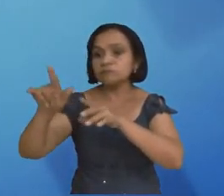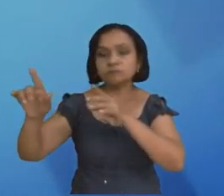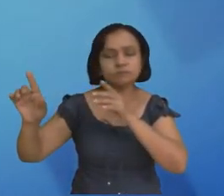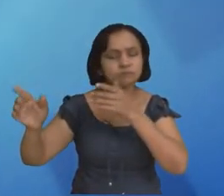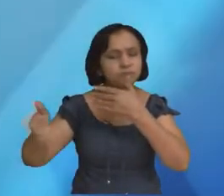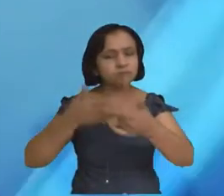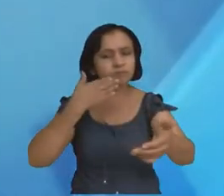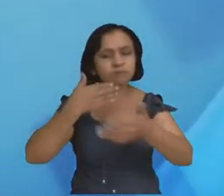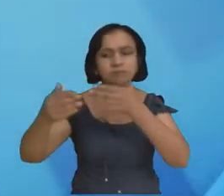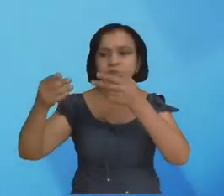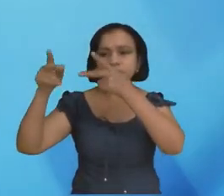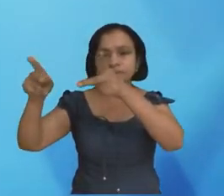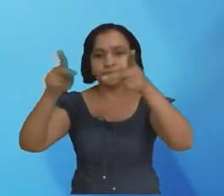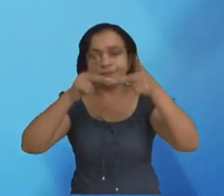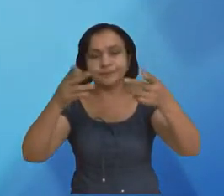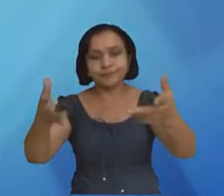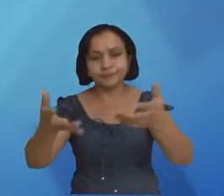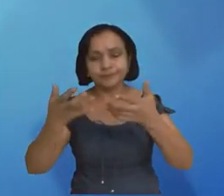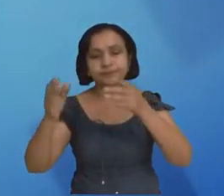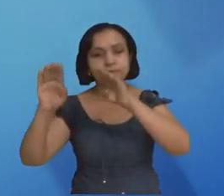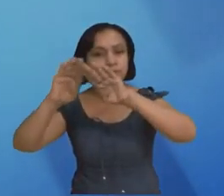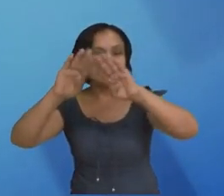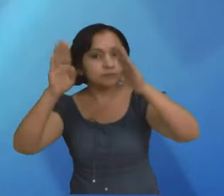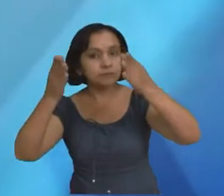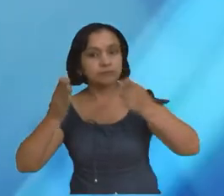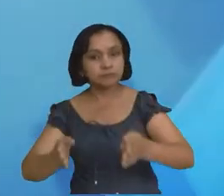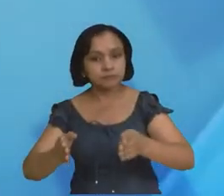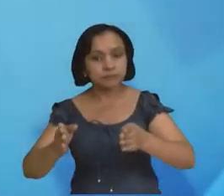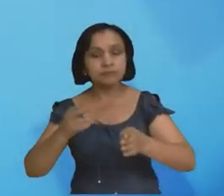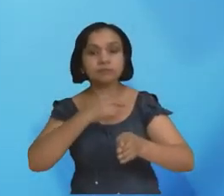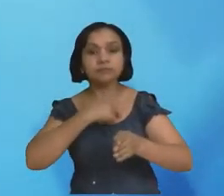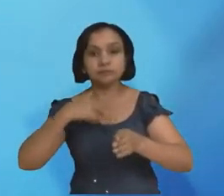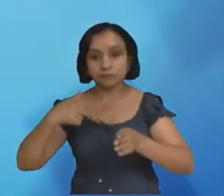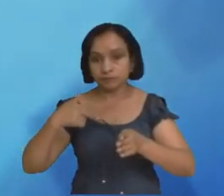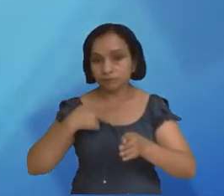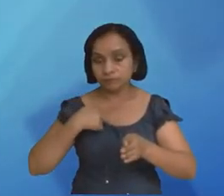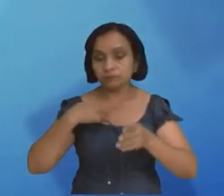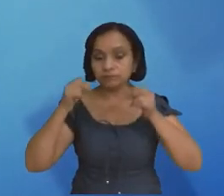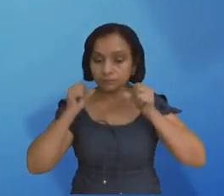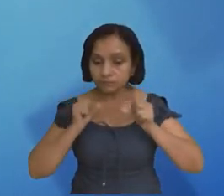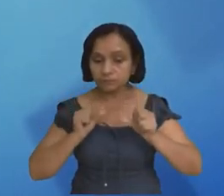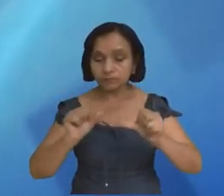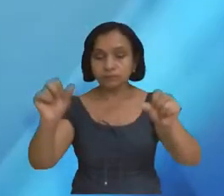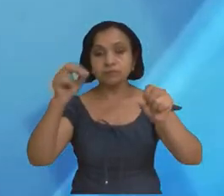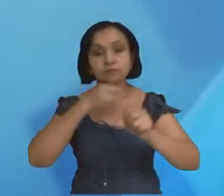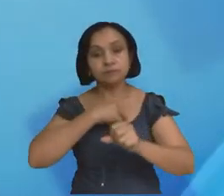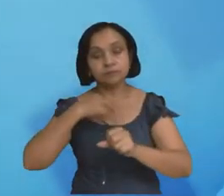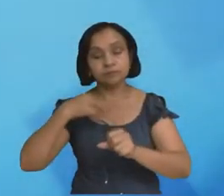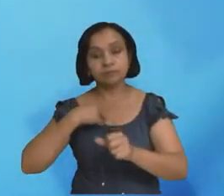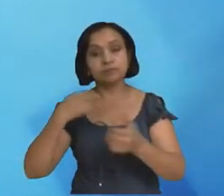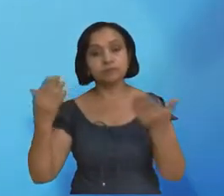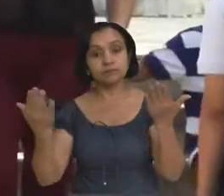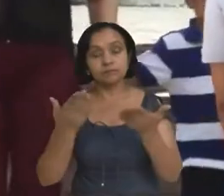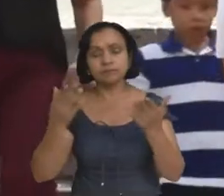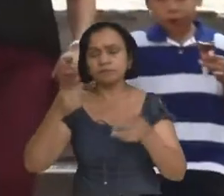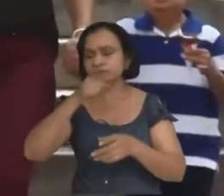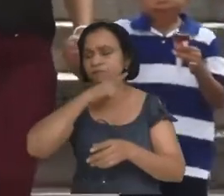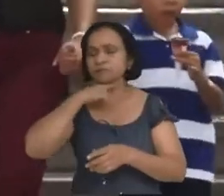cualquiera que atente contra las mujeres y que se aplique, se siga aplicando con